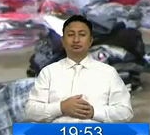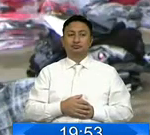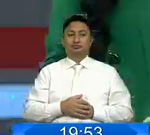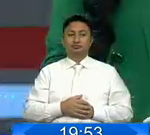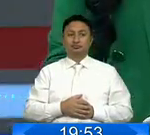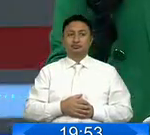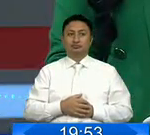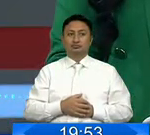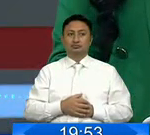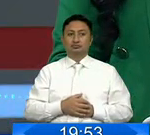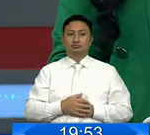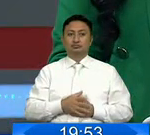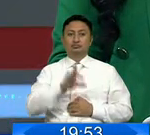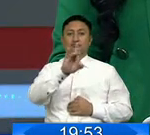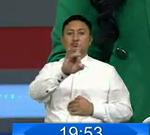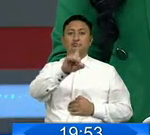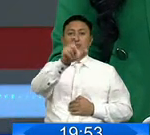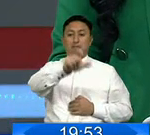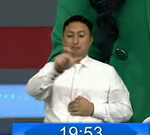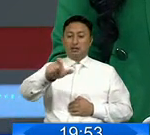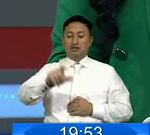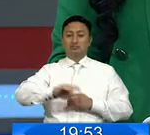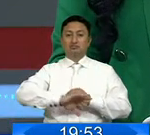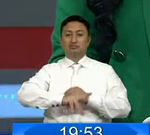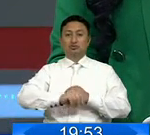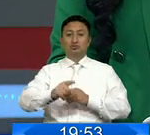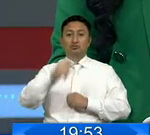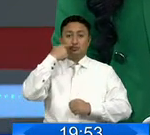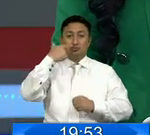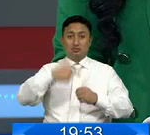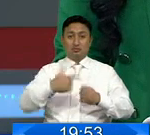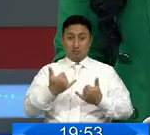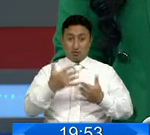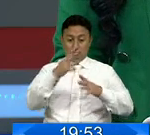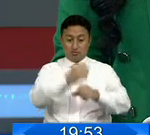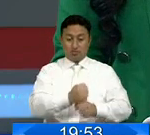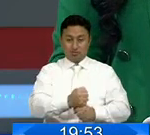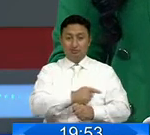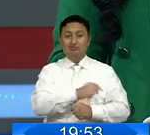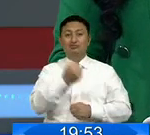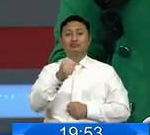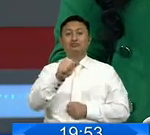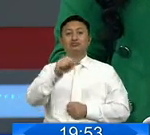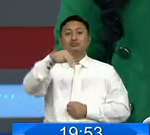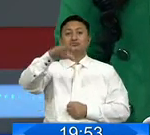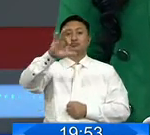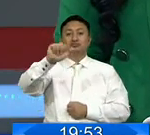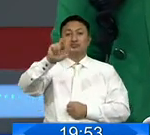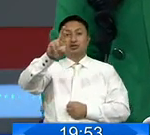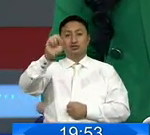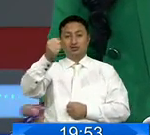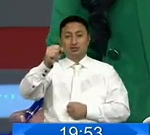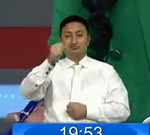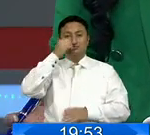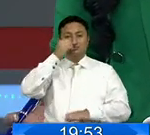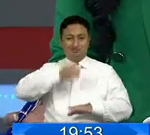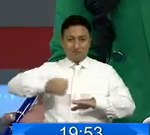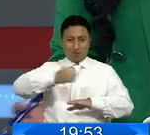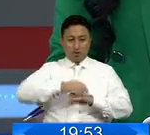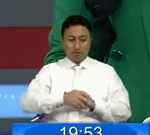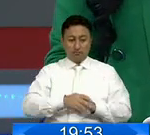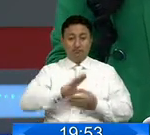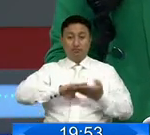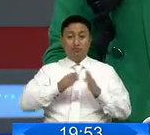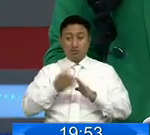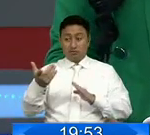Enríquez. 8 implicados en el robo a una gasolinera fueron detenidos en Santa Rosa, provincia del Oro. La denuncia de la comunidad